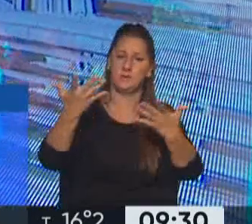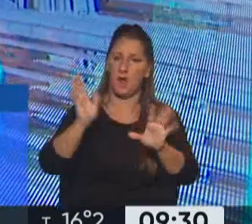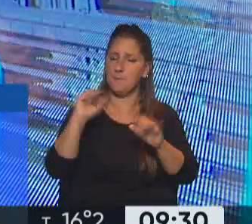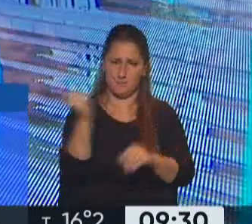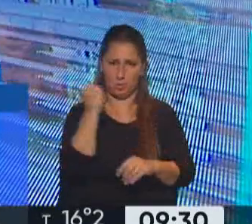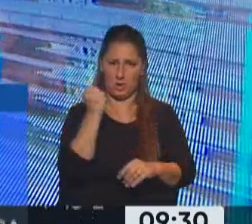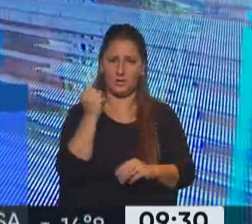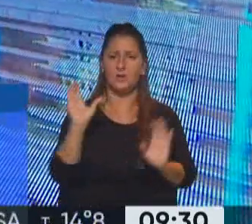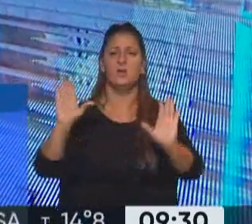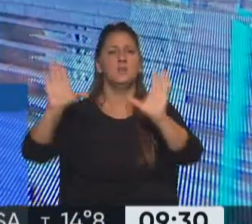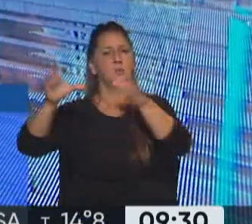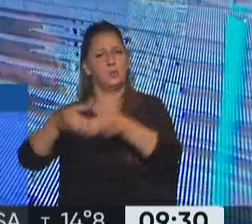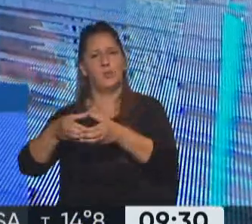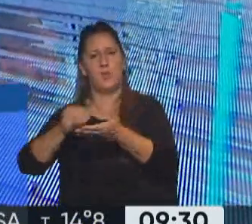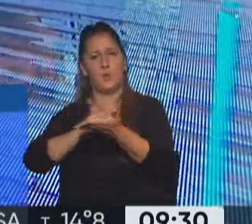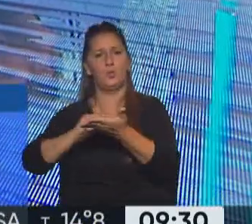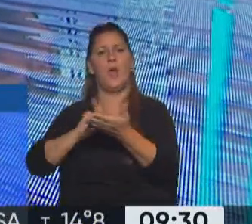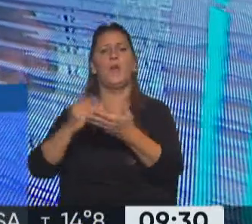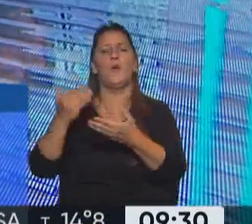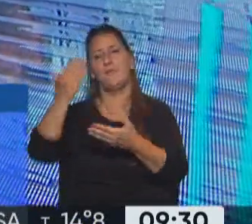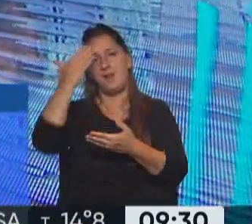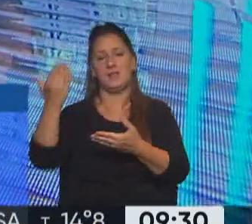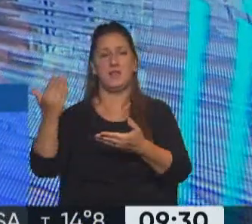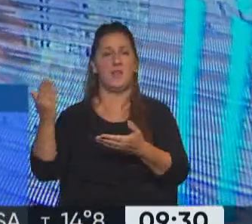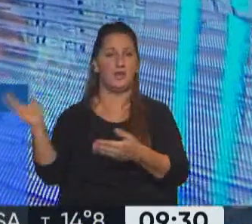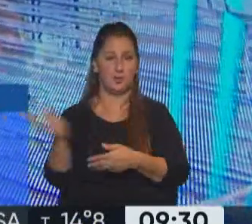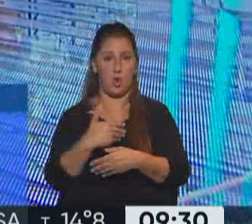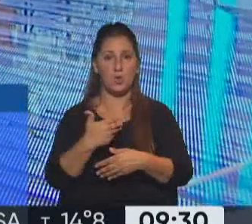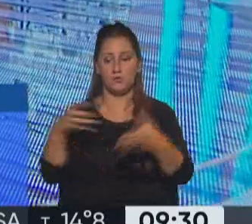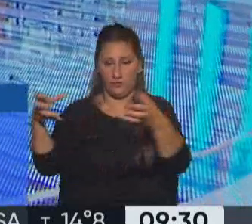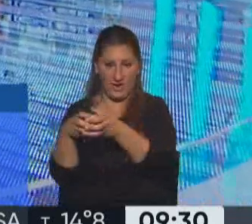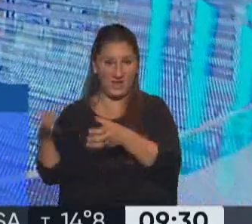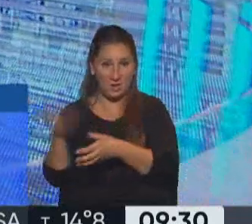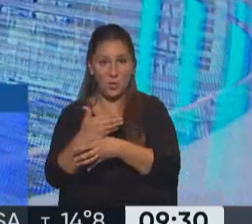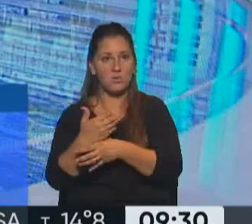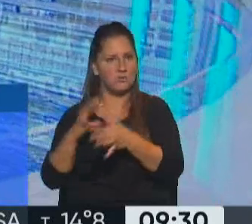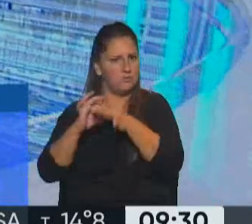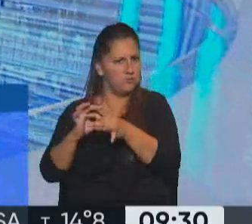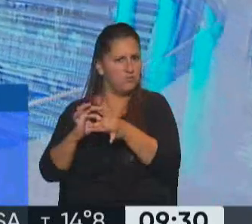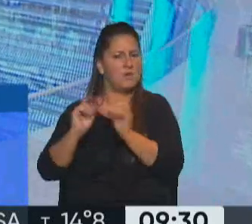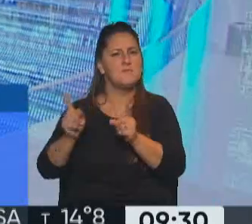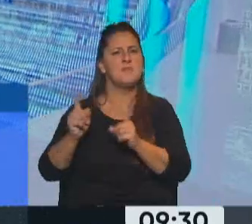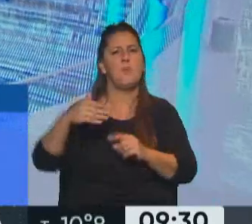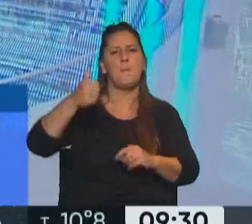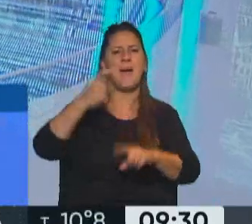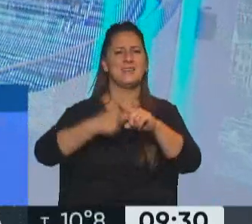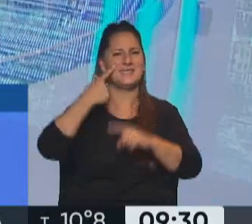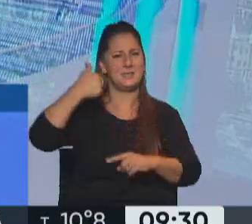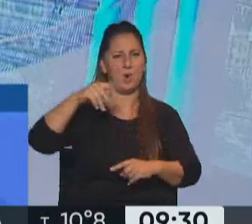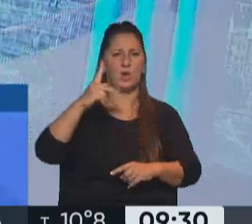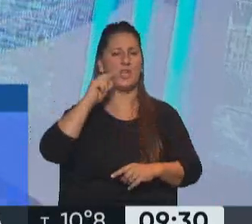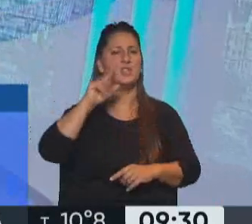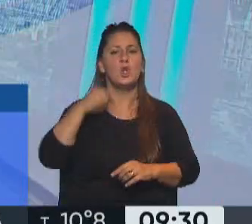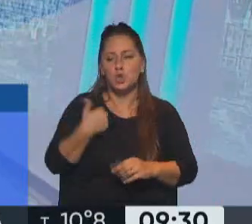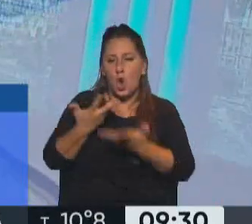de diputados del Frente de Todos, me parece que es un bloque que se ha mantenido unido, ¿sí? O sea, el propio Máximo Kirchner, incluso cuando plantean su renuncia, dice,